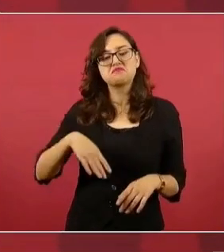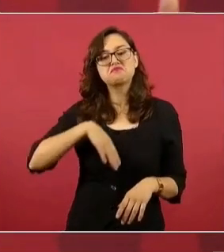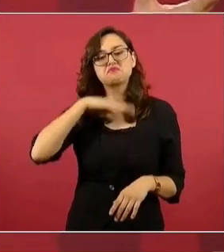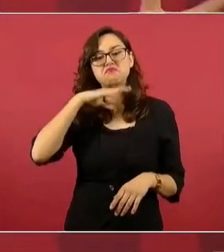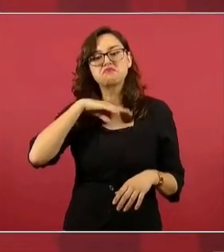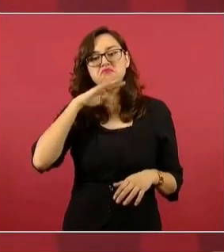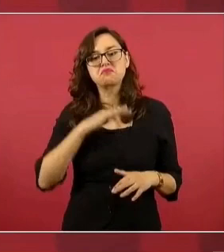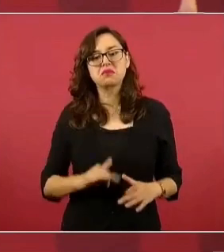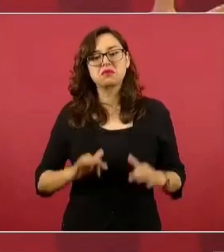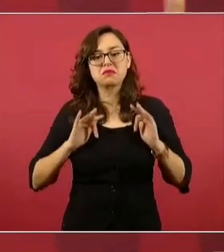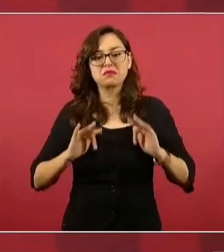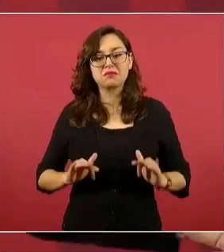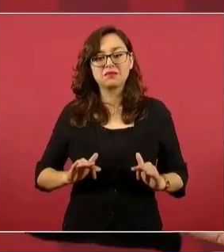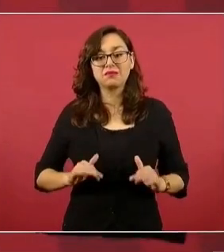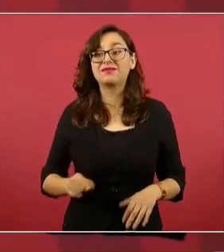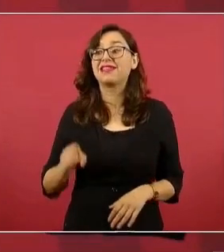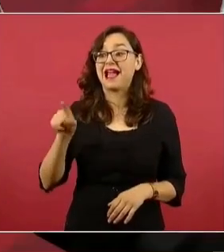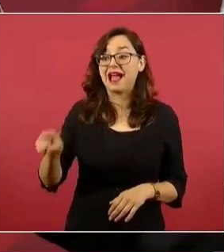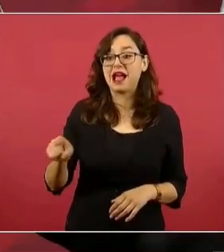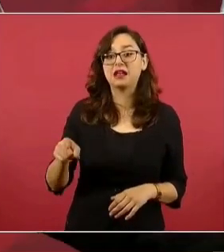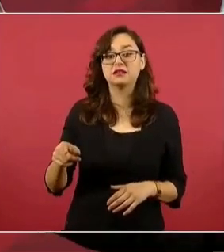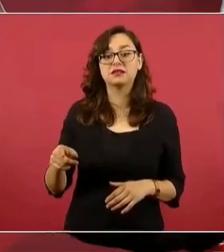pudo hacer una alianza popular